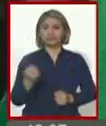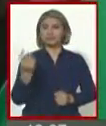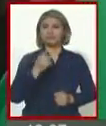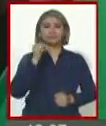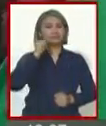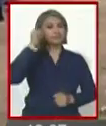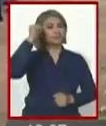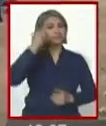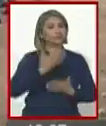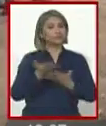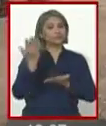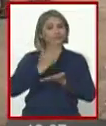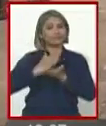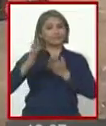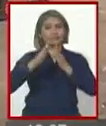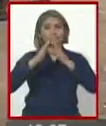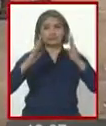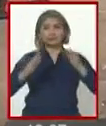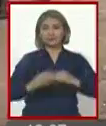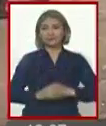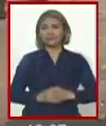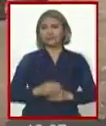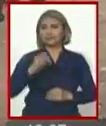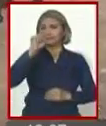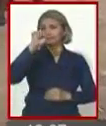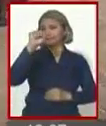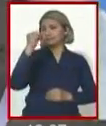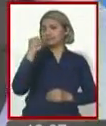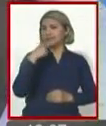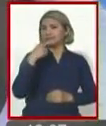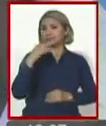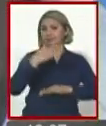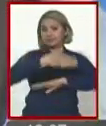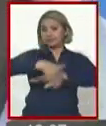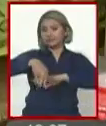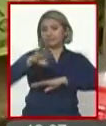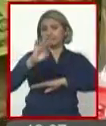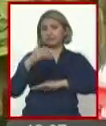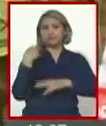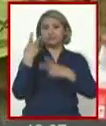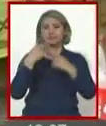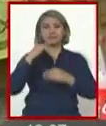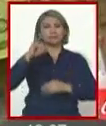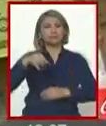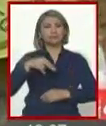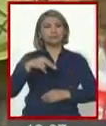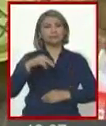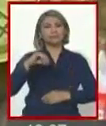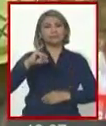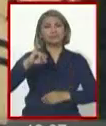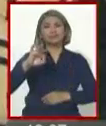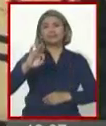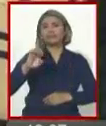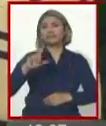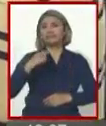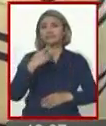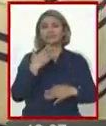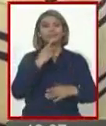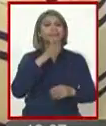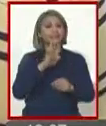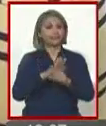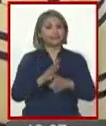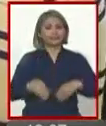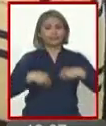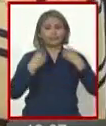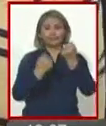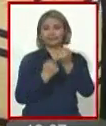pareja de ancianos que fue desalojada en su vivienda en el barrio Sucre, calle 8, recibieron la visita de la FEJUVE y Control Social, quienes se